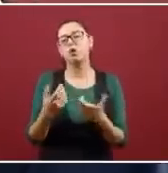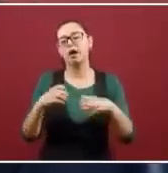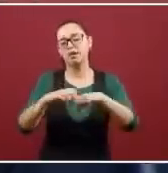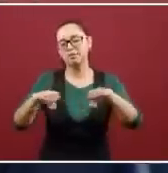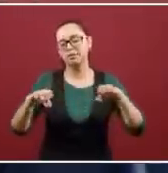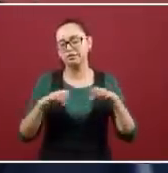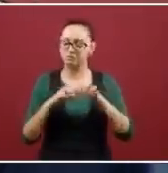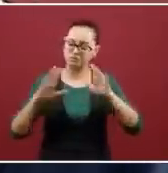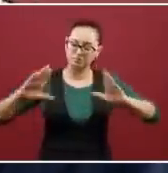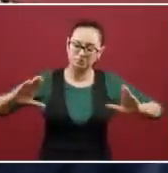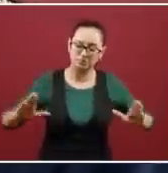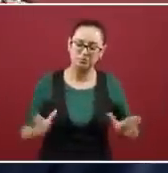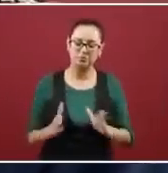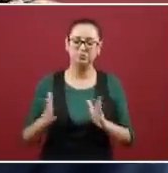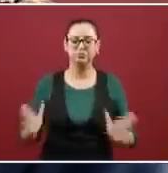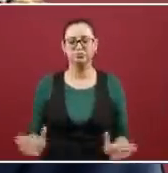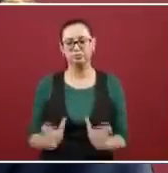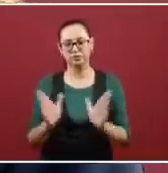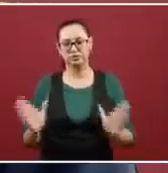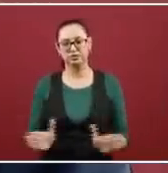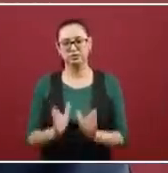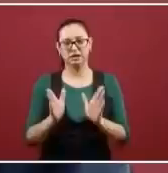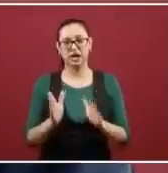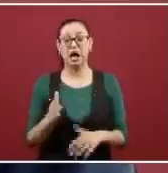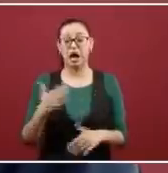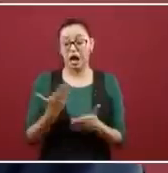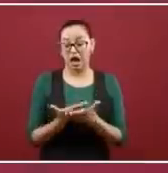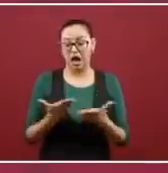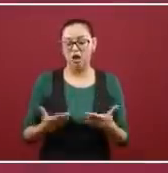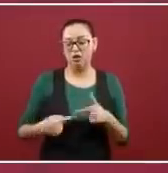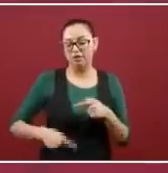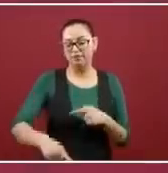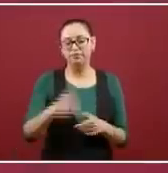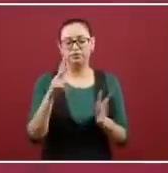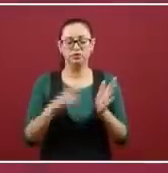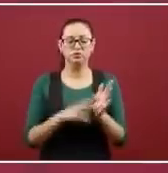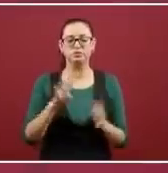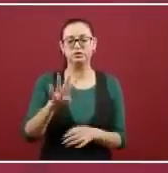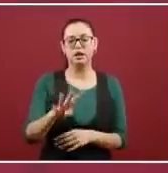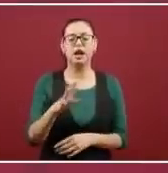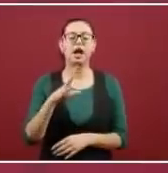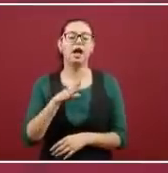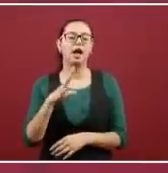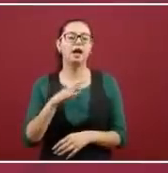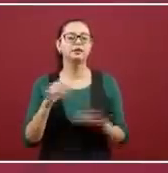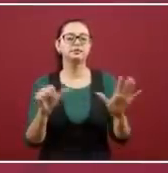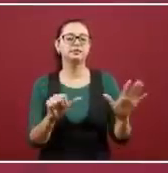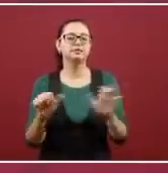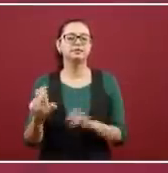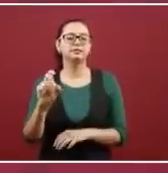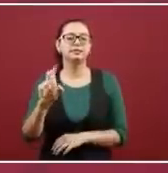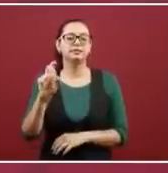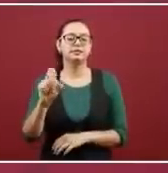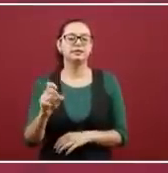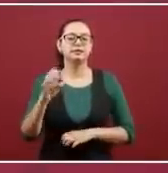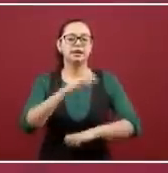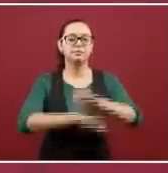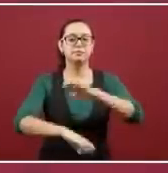de 2019 están participando 630 empresas de 39